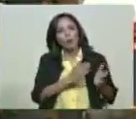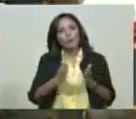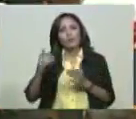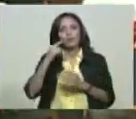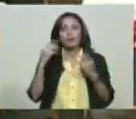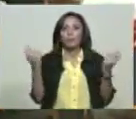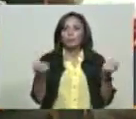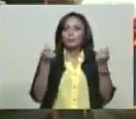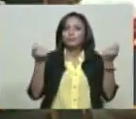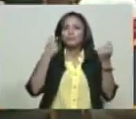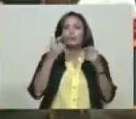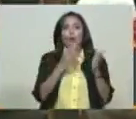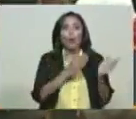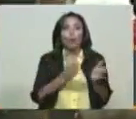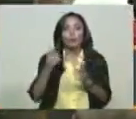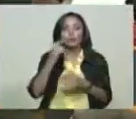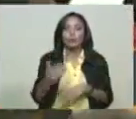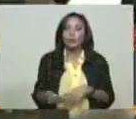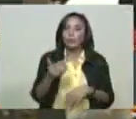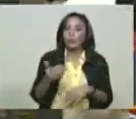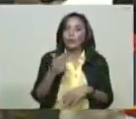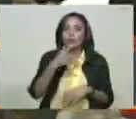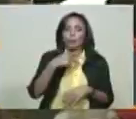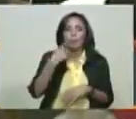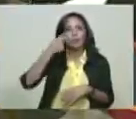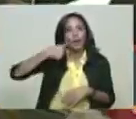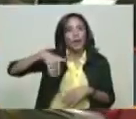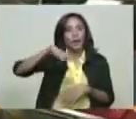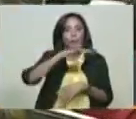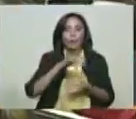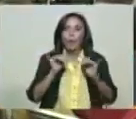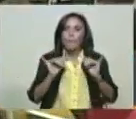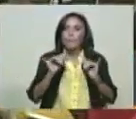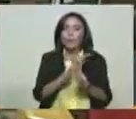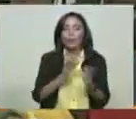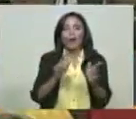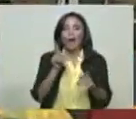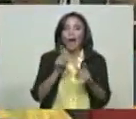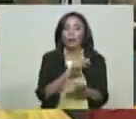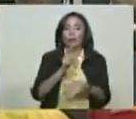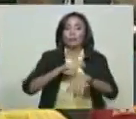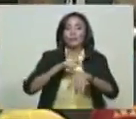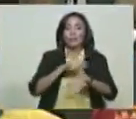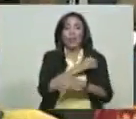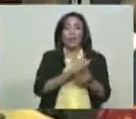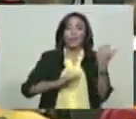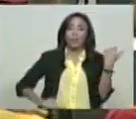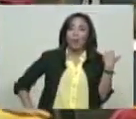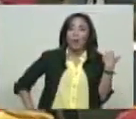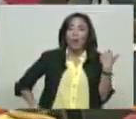campo organizativo político del pueblo que no aceptan demoras